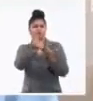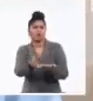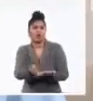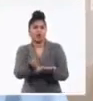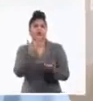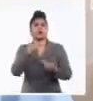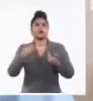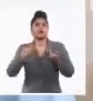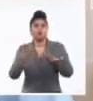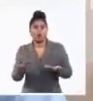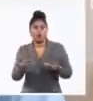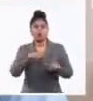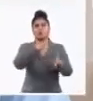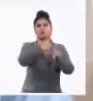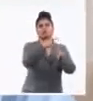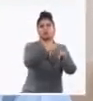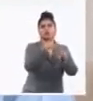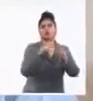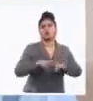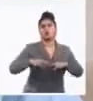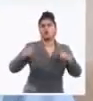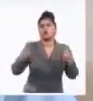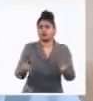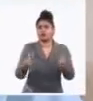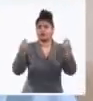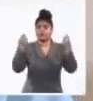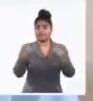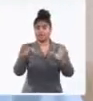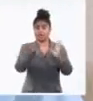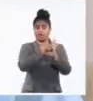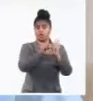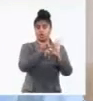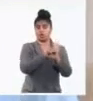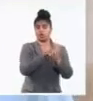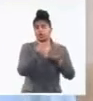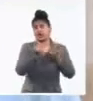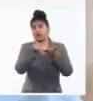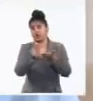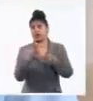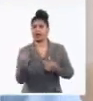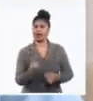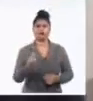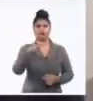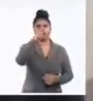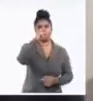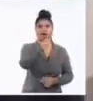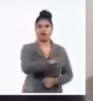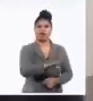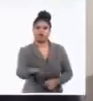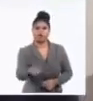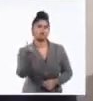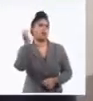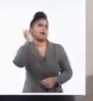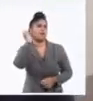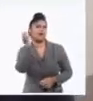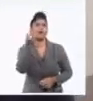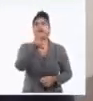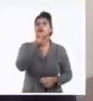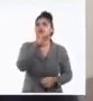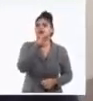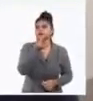los beneficios que tenemos, porque sabemos que este código está apoyando a los niños y a los ancianos. Hoy estamos